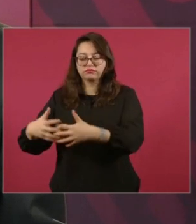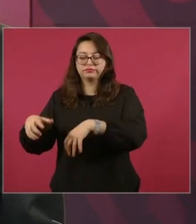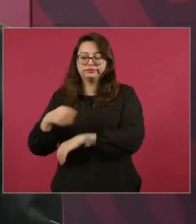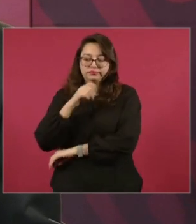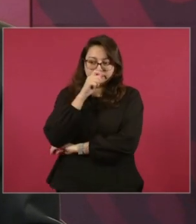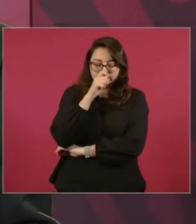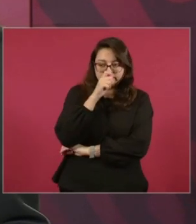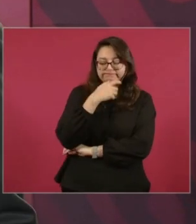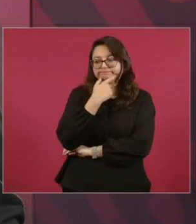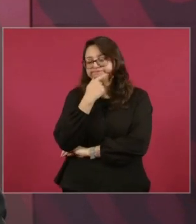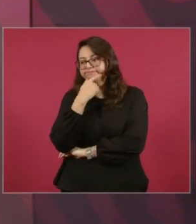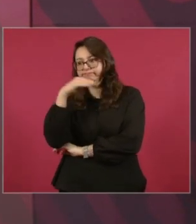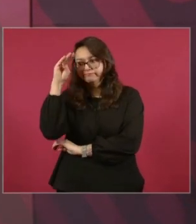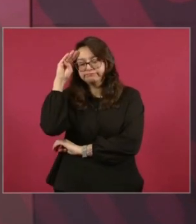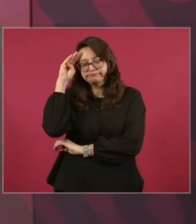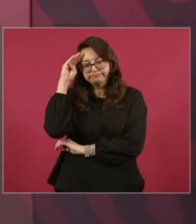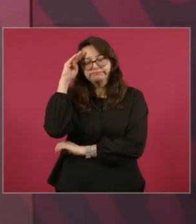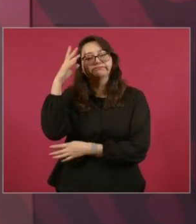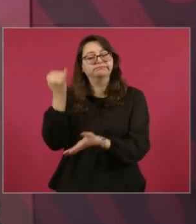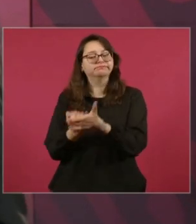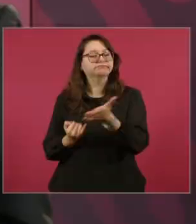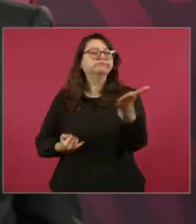fundamental, porque